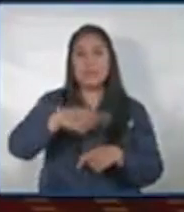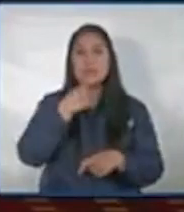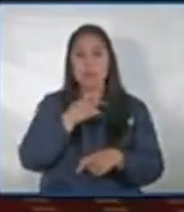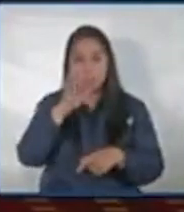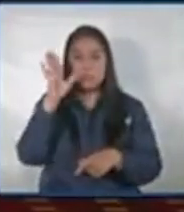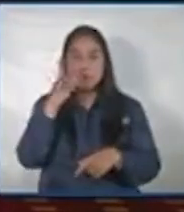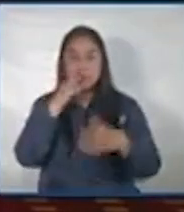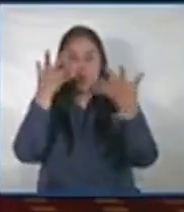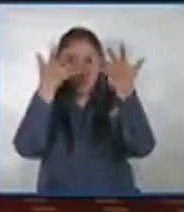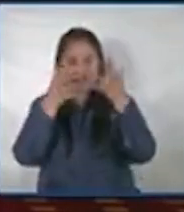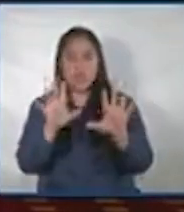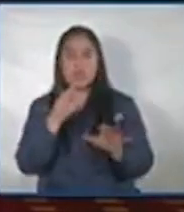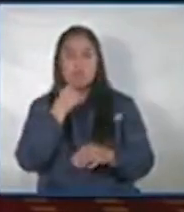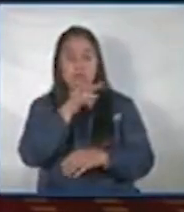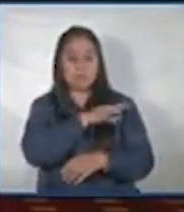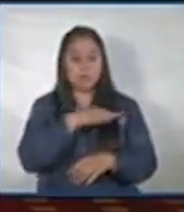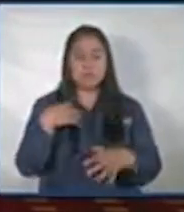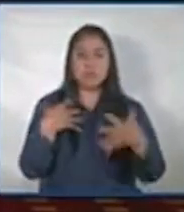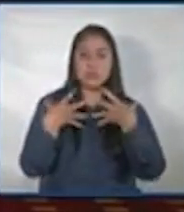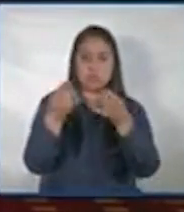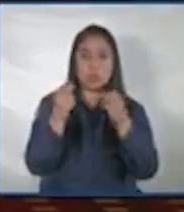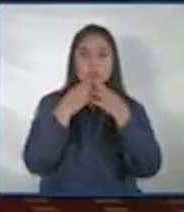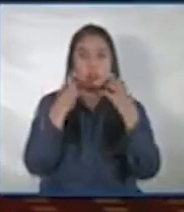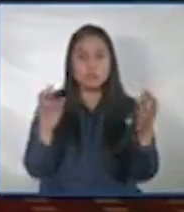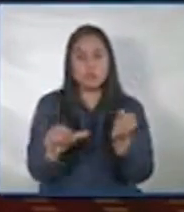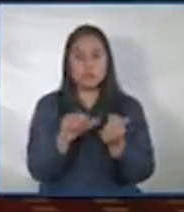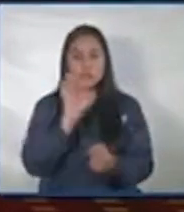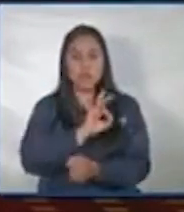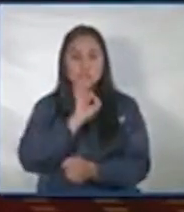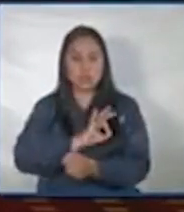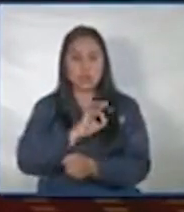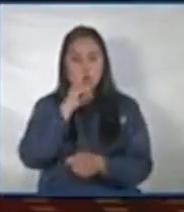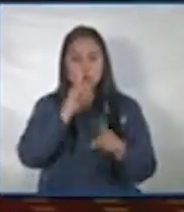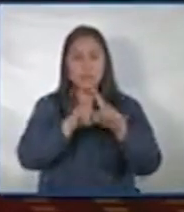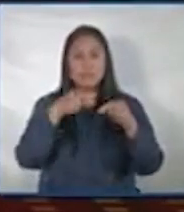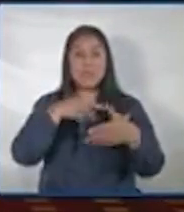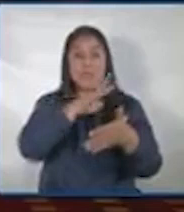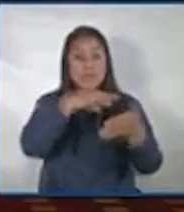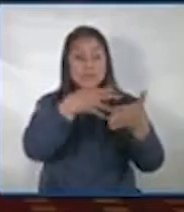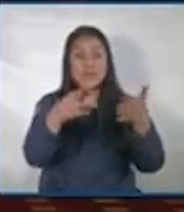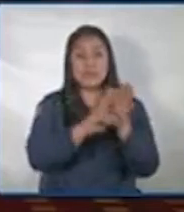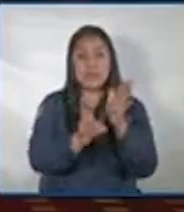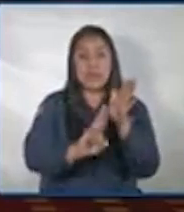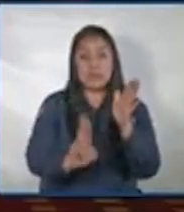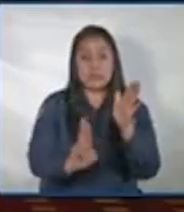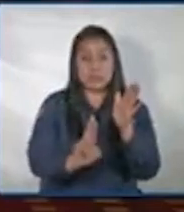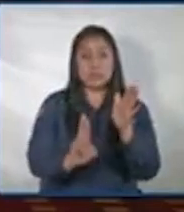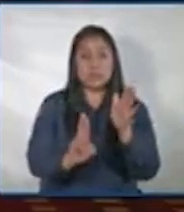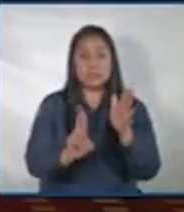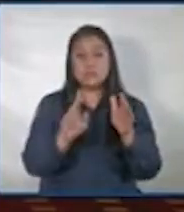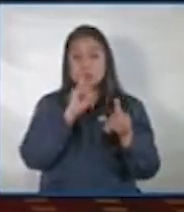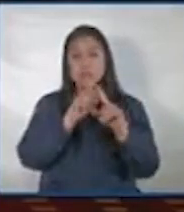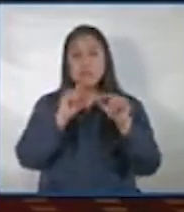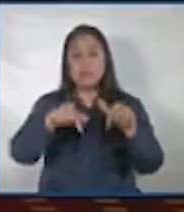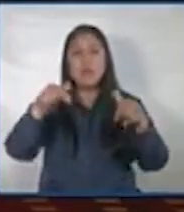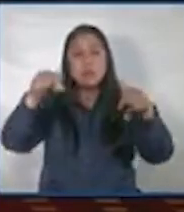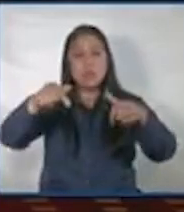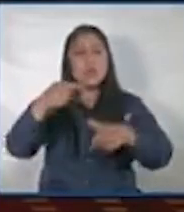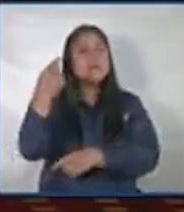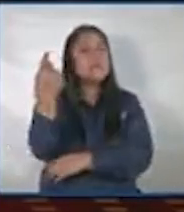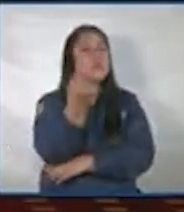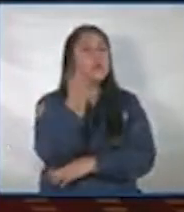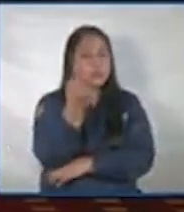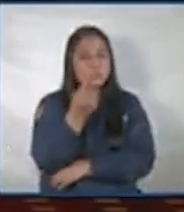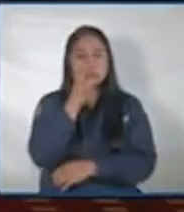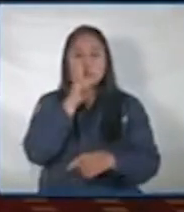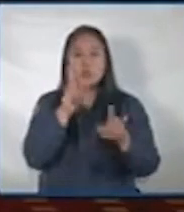lo ya establecido por el Ministerio de Salud Pública y Asistencia Social en el tablero de alertas sanitarias vigentes. Hago énfasis en